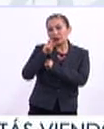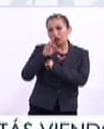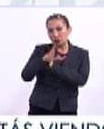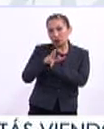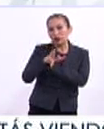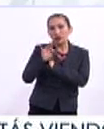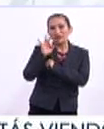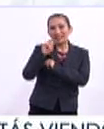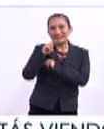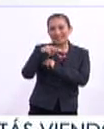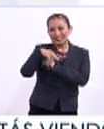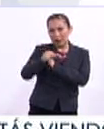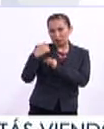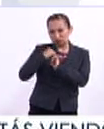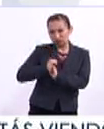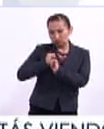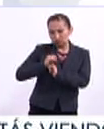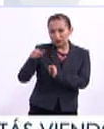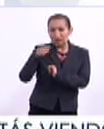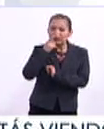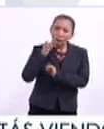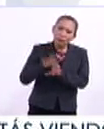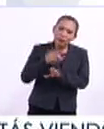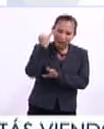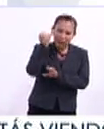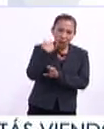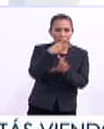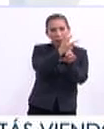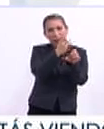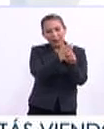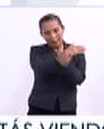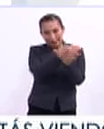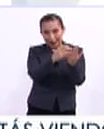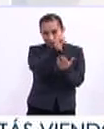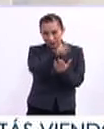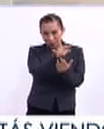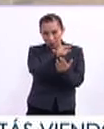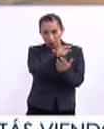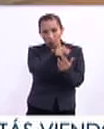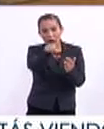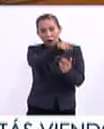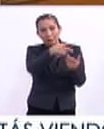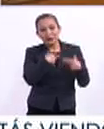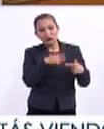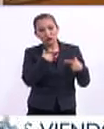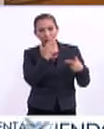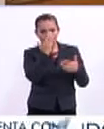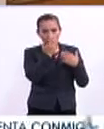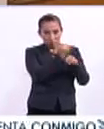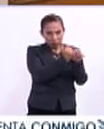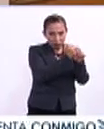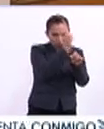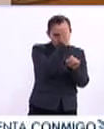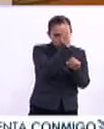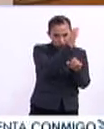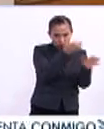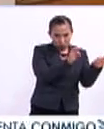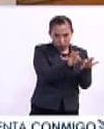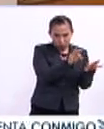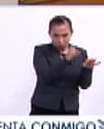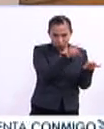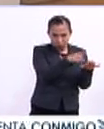editorial, y dijimos, bueno, pues ¿por qué no invitar a la mitad que sean gente que esté en la academia, o sea, científicos en